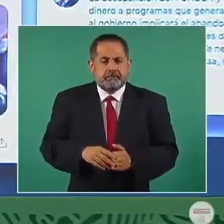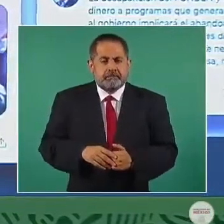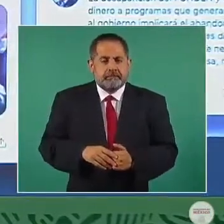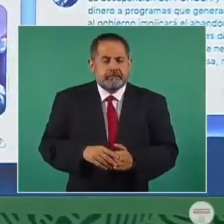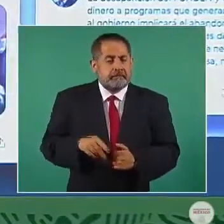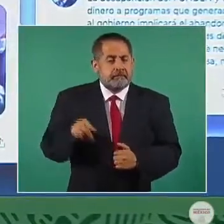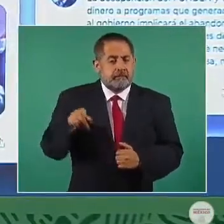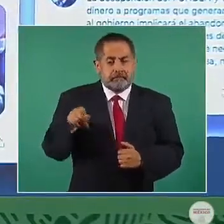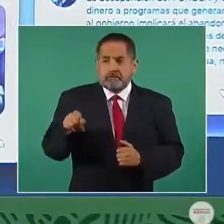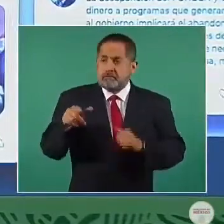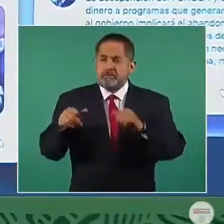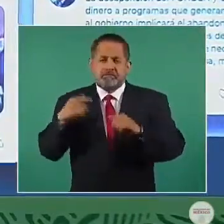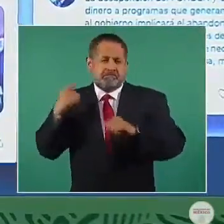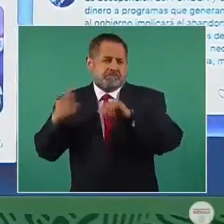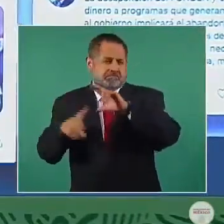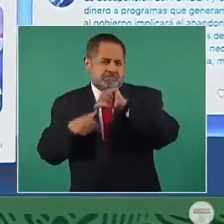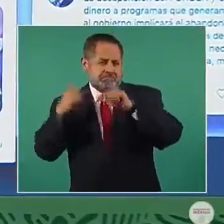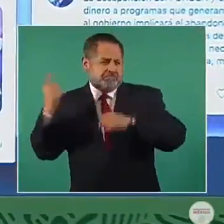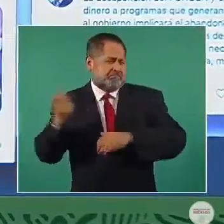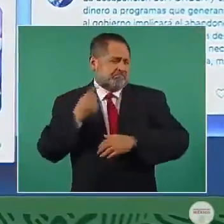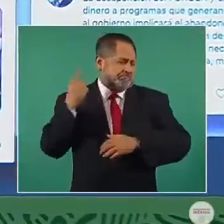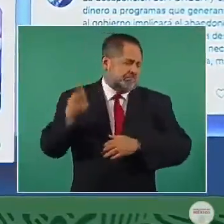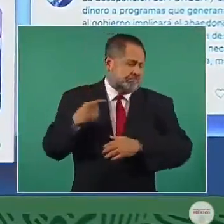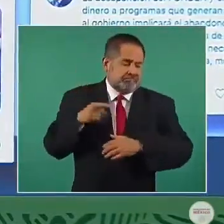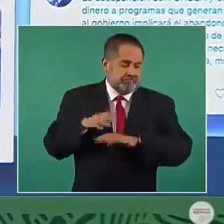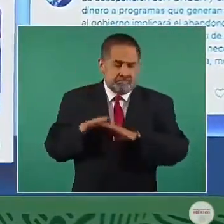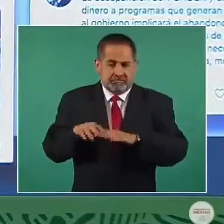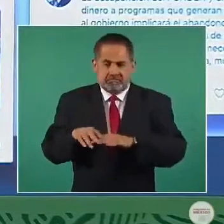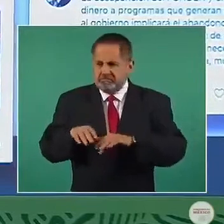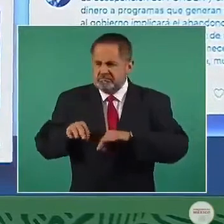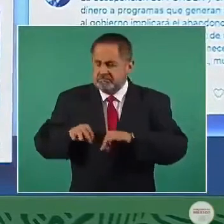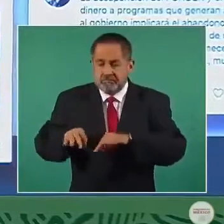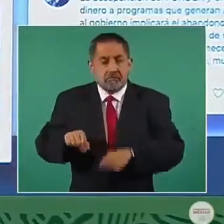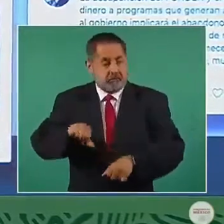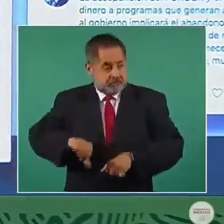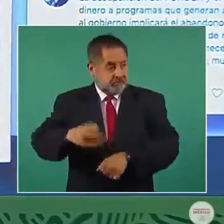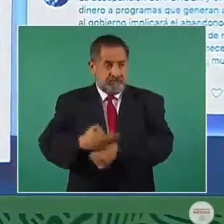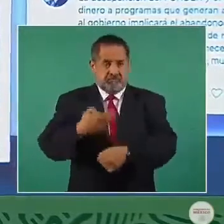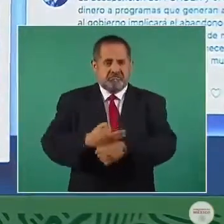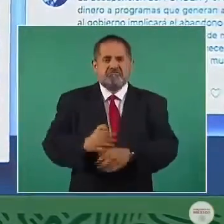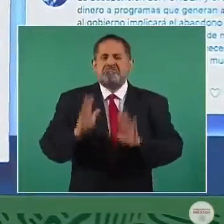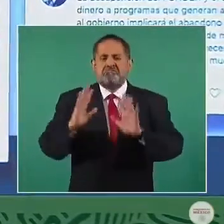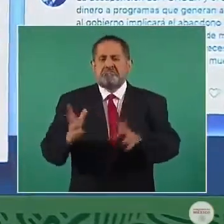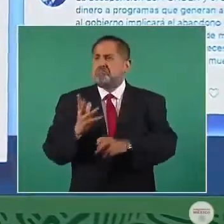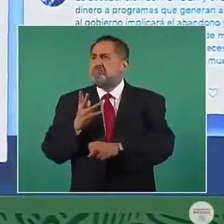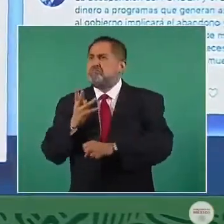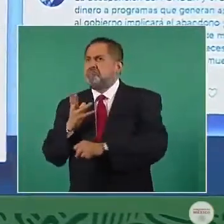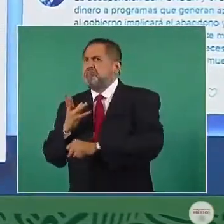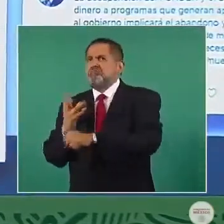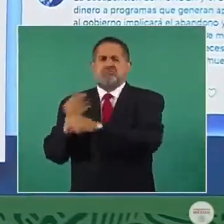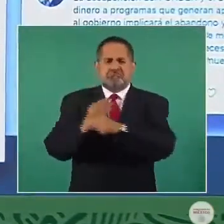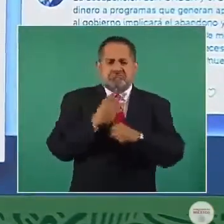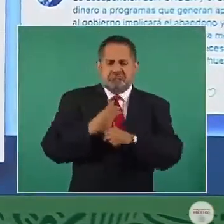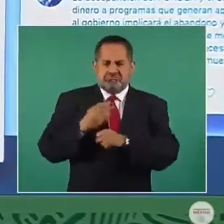después de ese huracán, hoy ya está restablecido